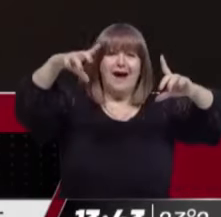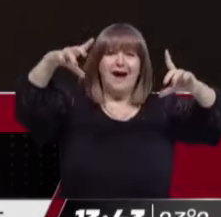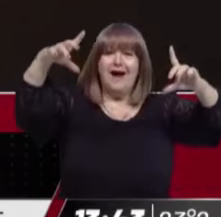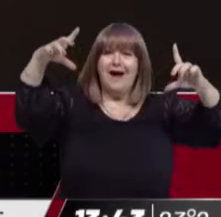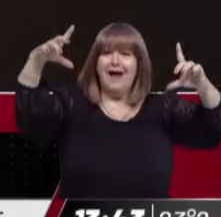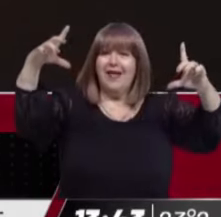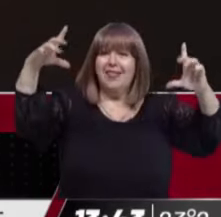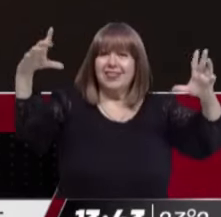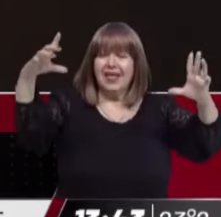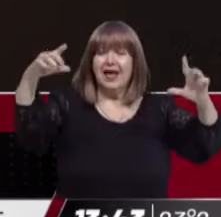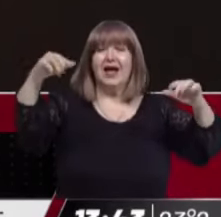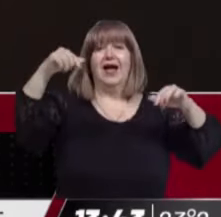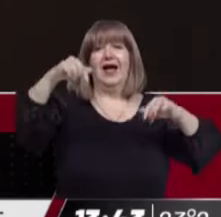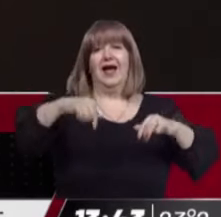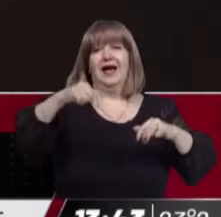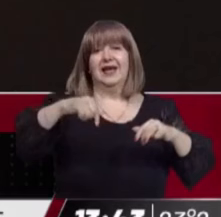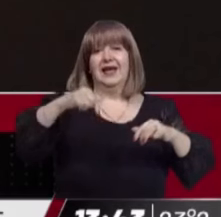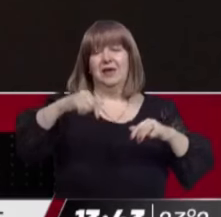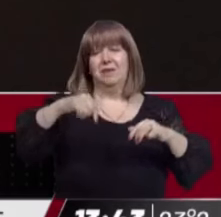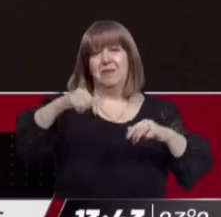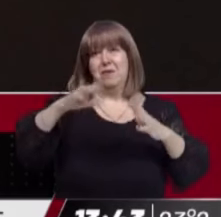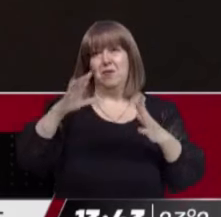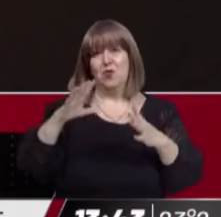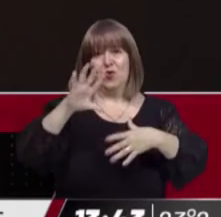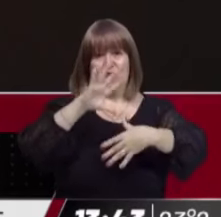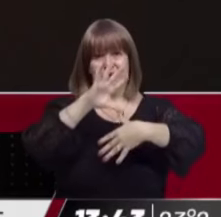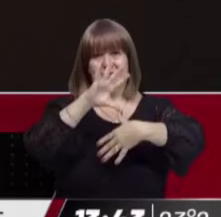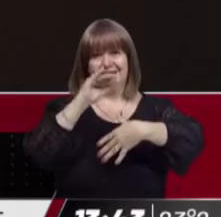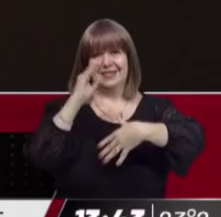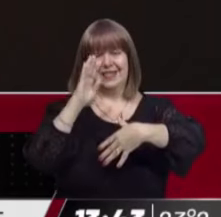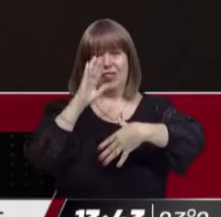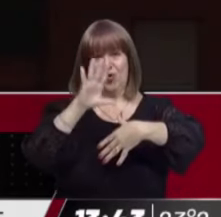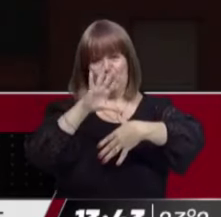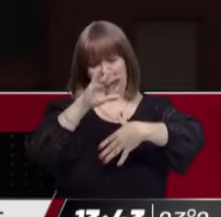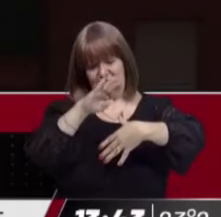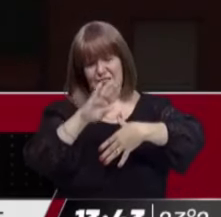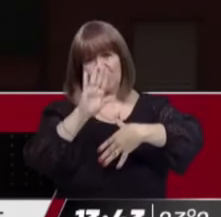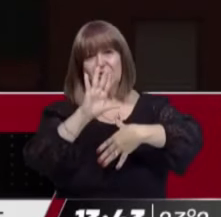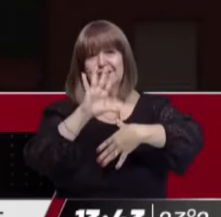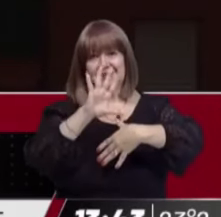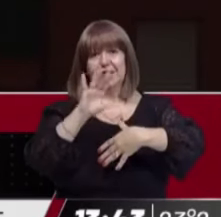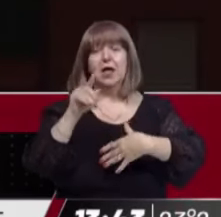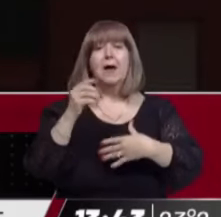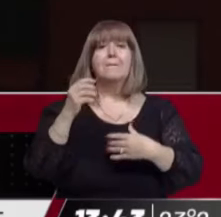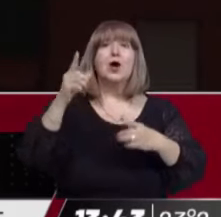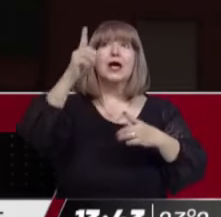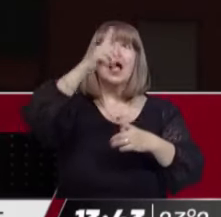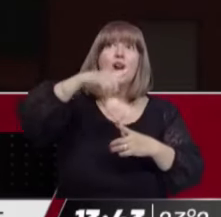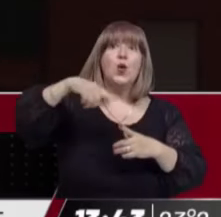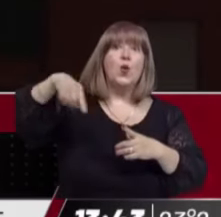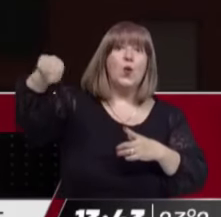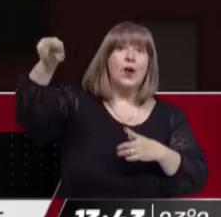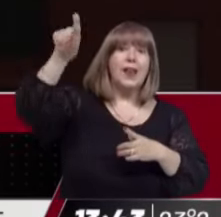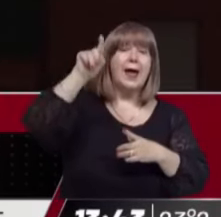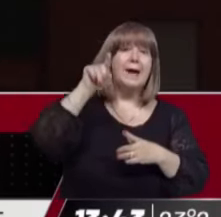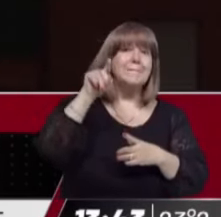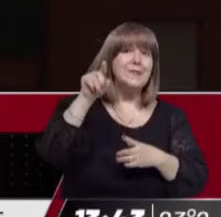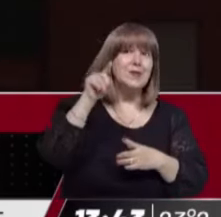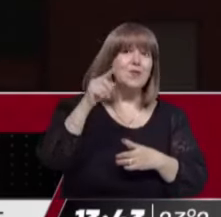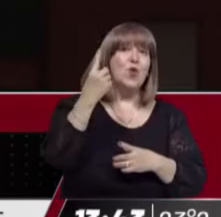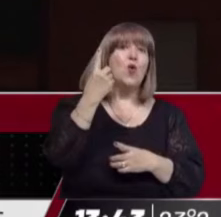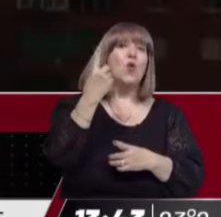de costumbre aquí en el hemisferio norte? Porque es la luna en la que antiguamente señalaba el momento del